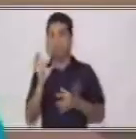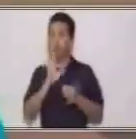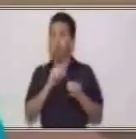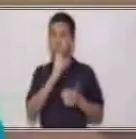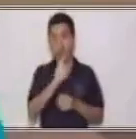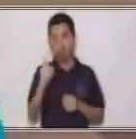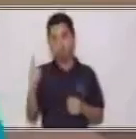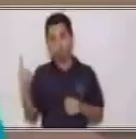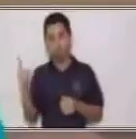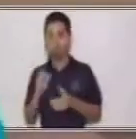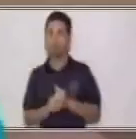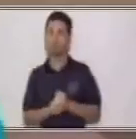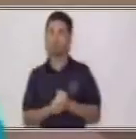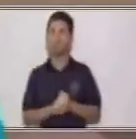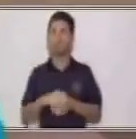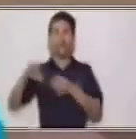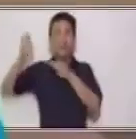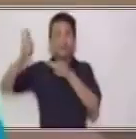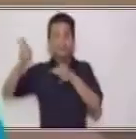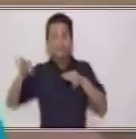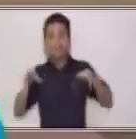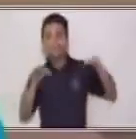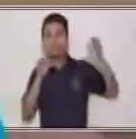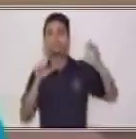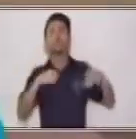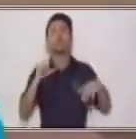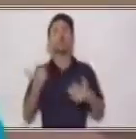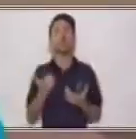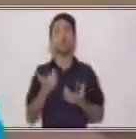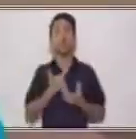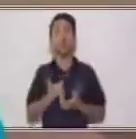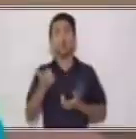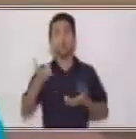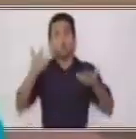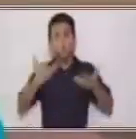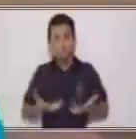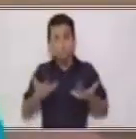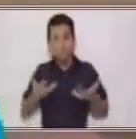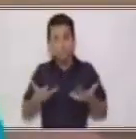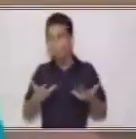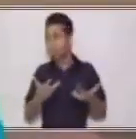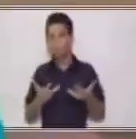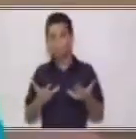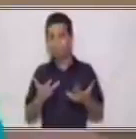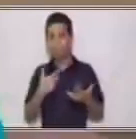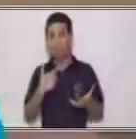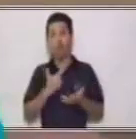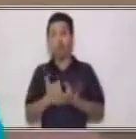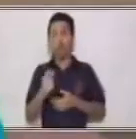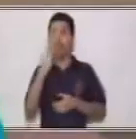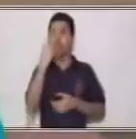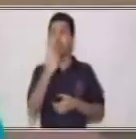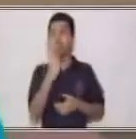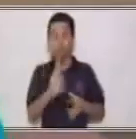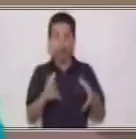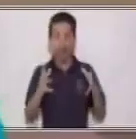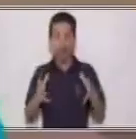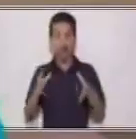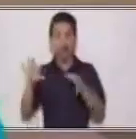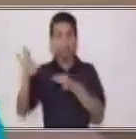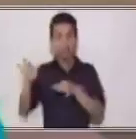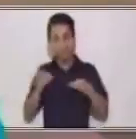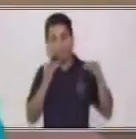una sandía, ¿cómo la compramos? ¿Será que por peso? No, la compramos por unidad.